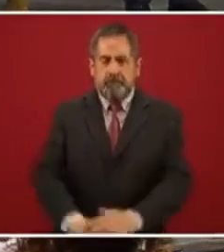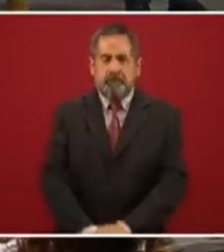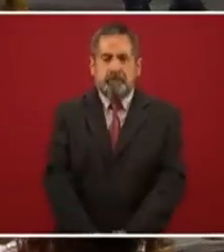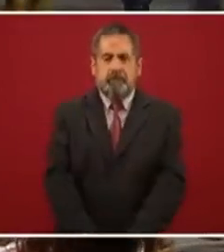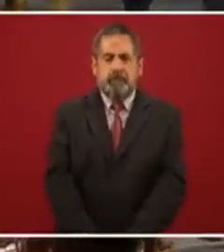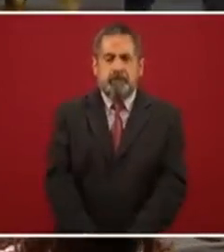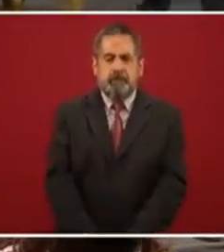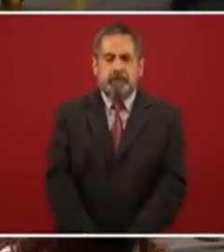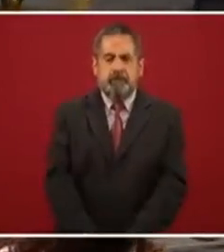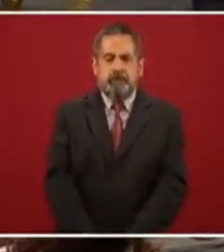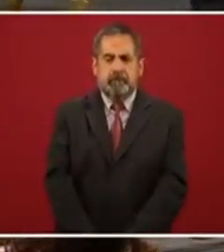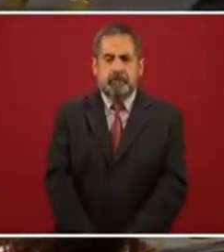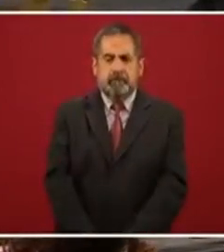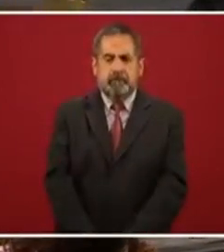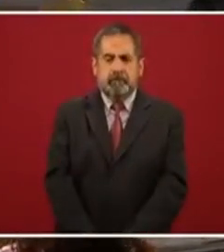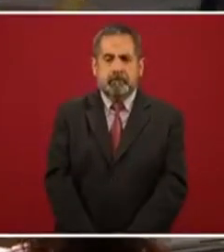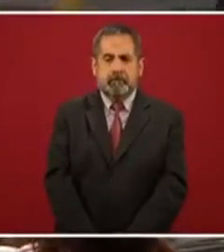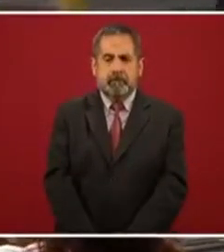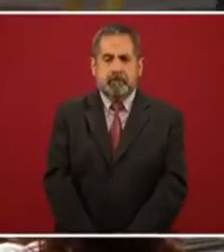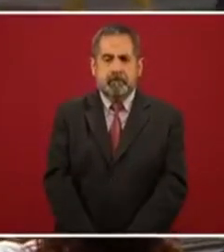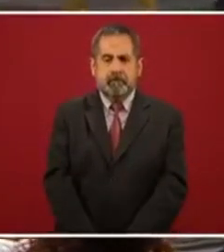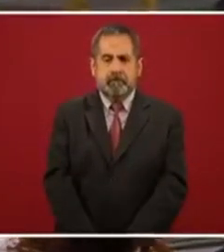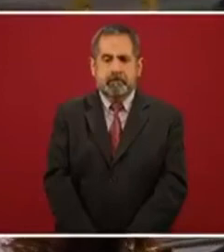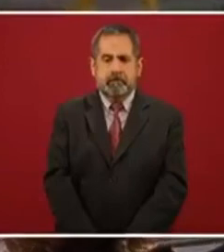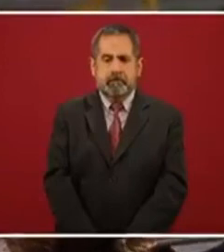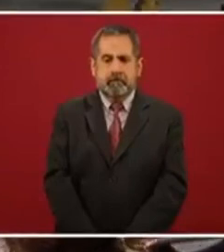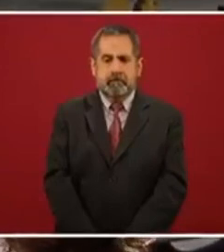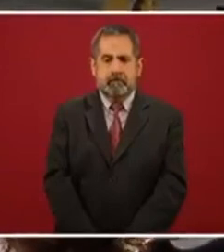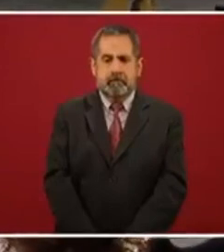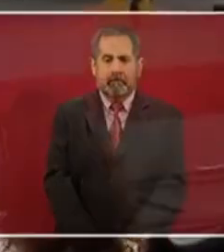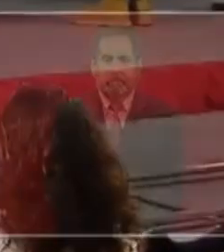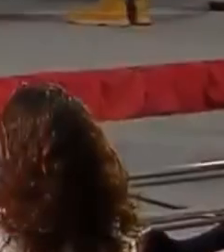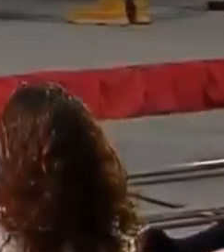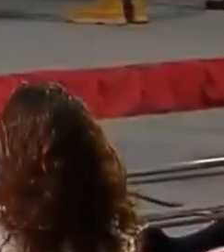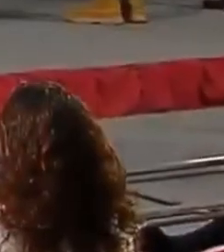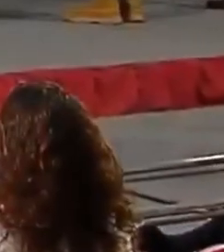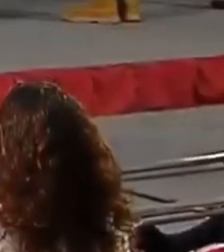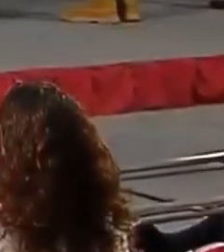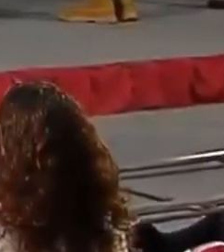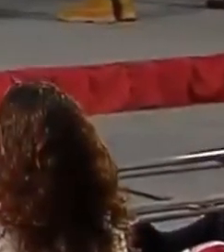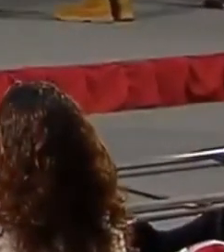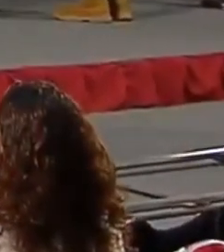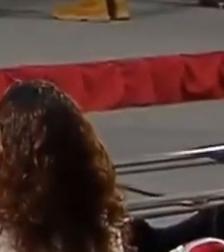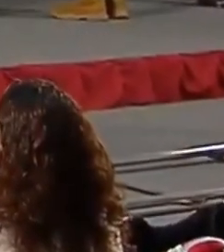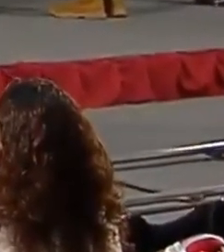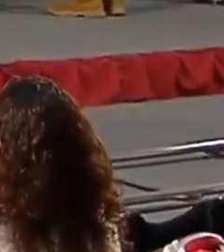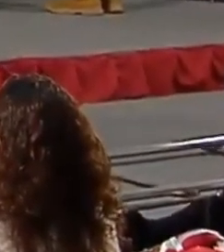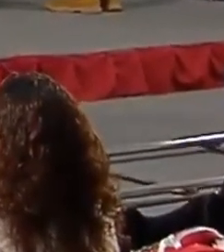Muchas gracias. Ahora, sí.